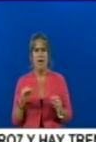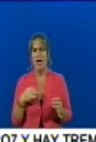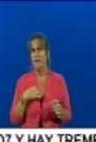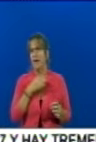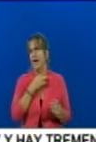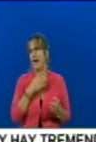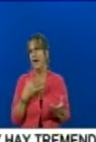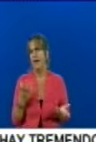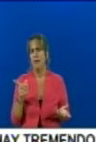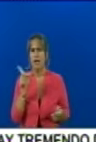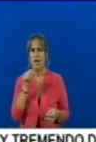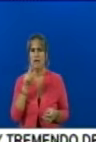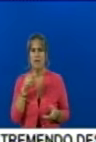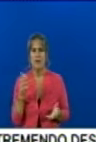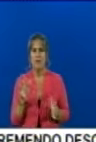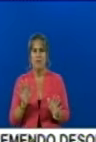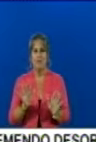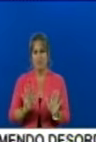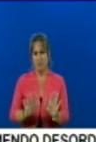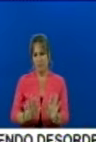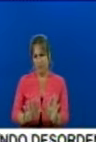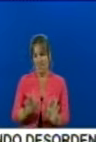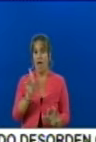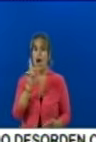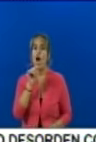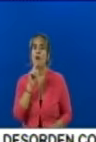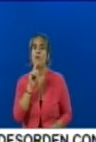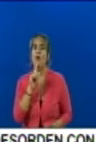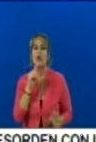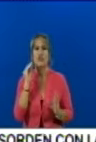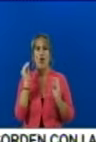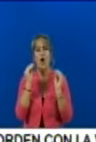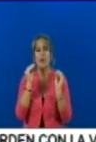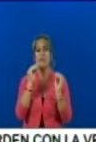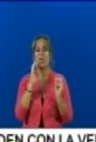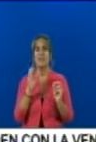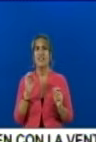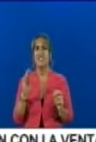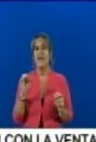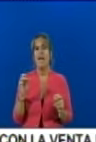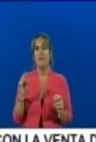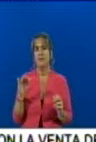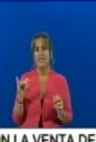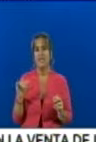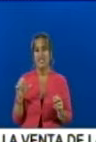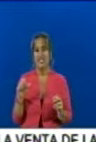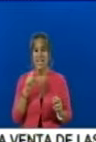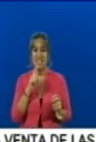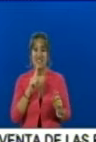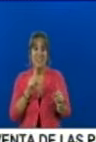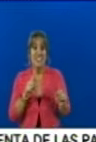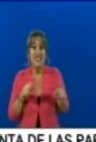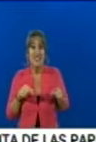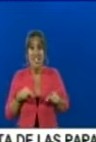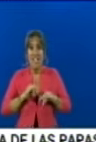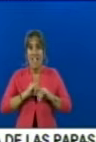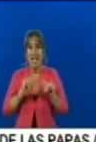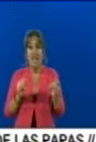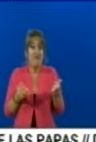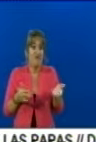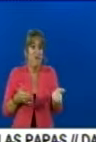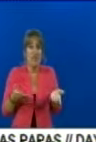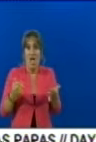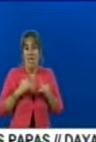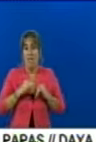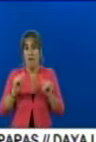ejemplo, del pollo. Quiero detenerme un poco en el pollo con una reflexión. Y Milce Arias Chamizo, ella dice, a esas informaciones que